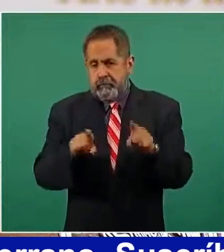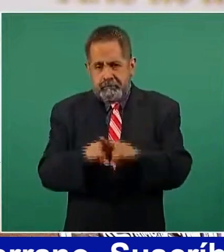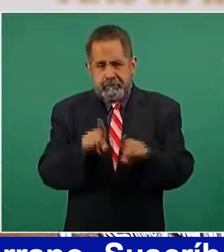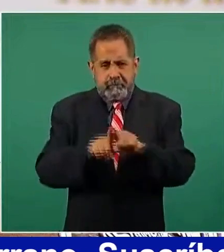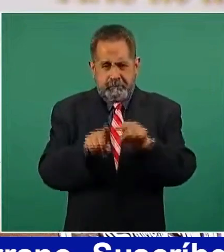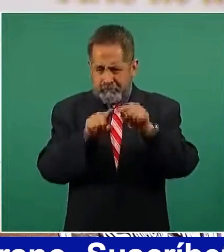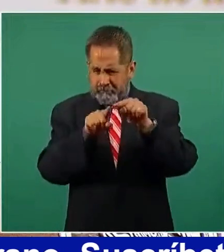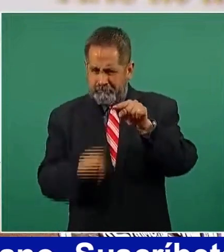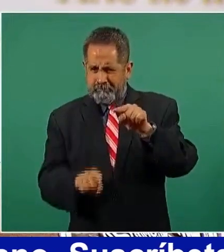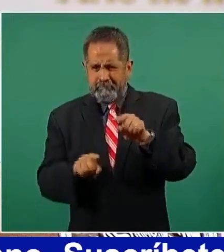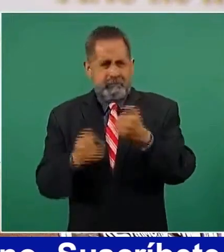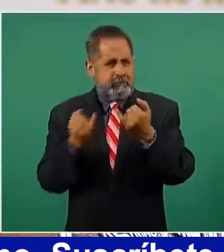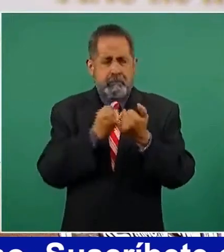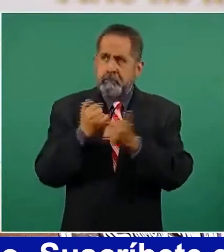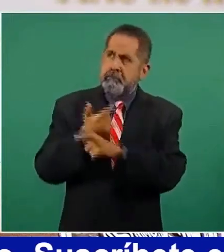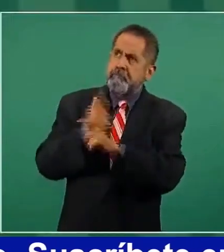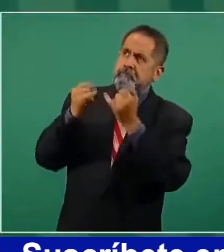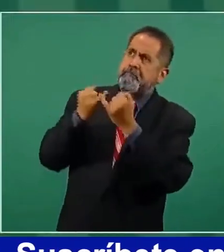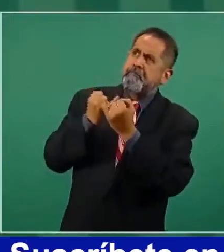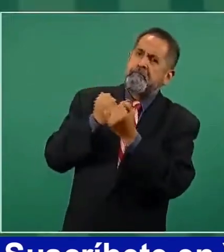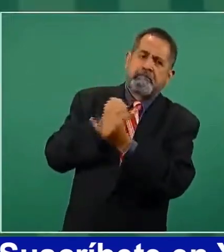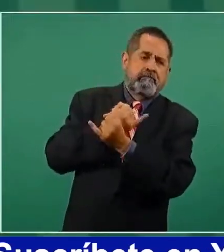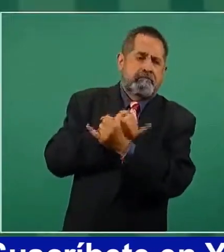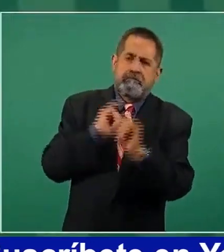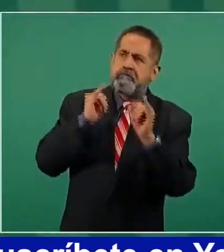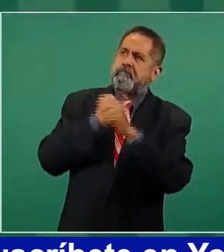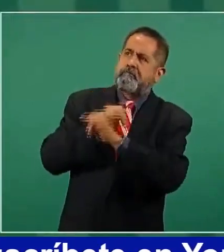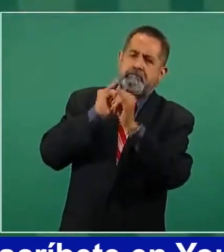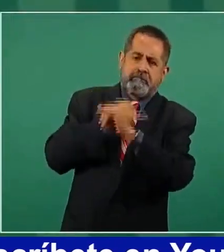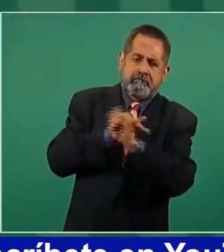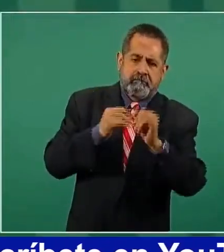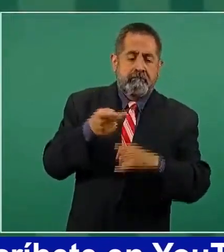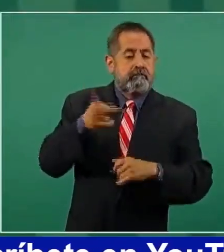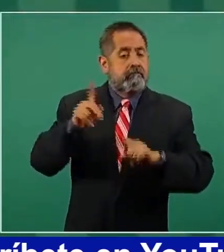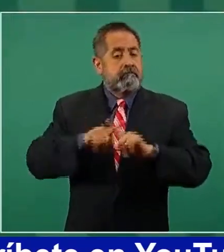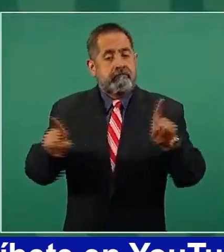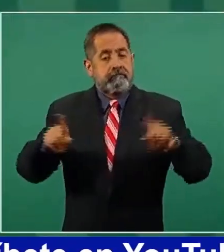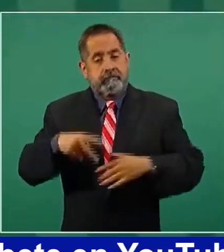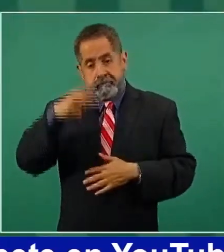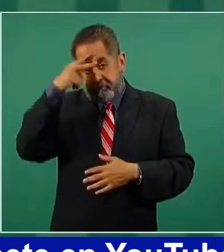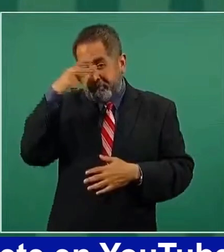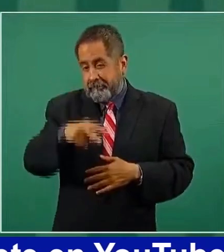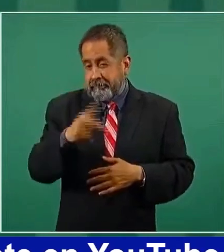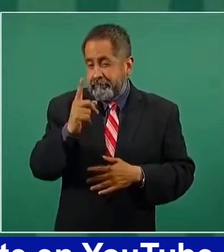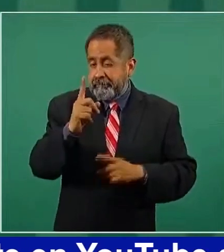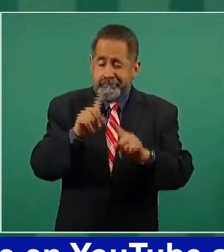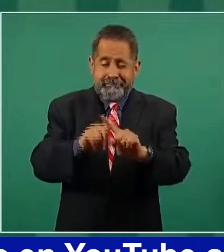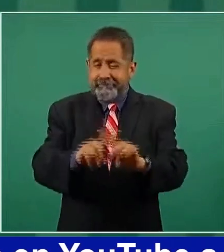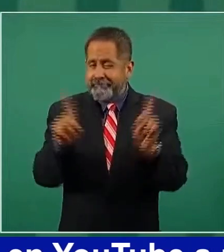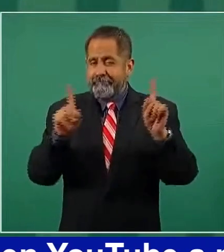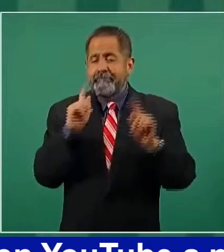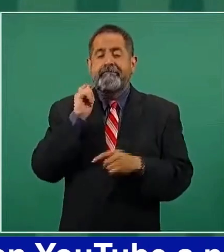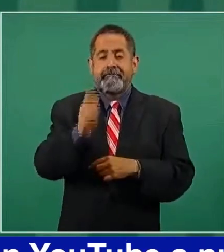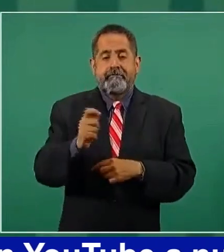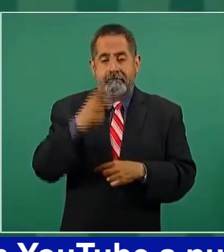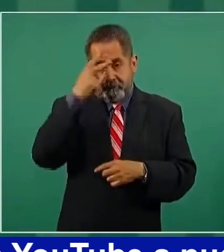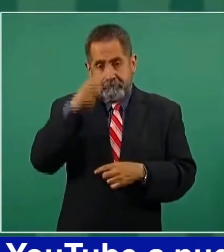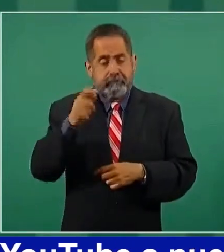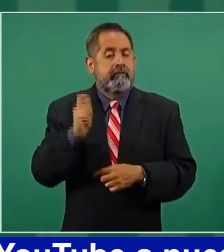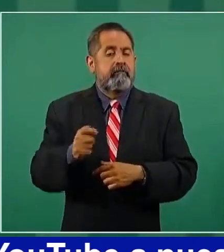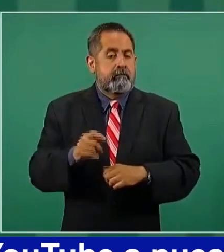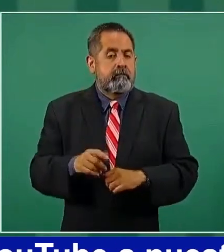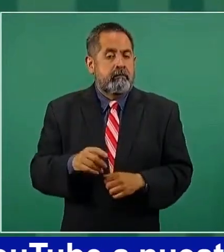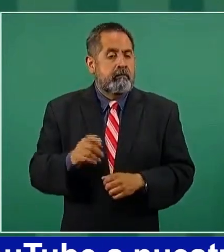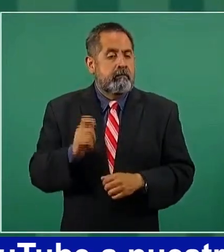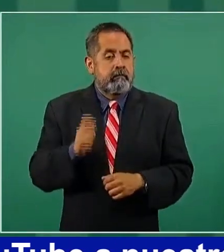tiempo, pero la independencia de México tiene una peculiaridad. Aquí no